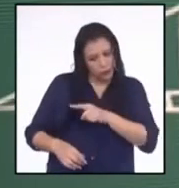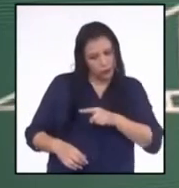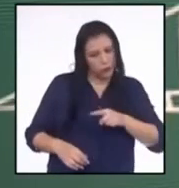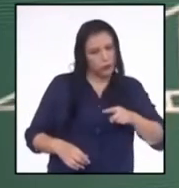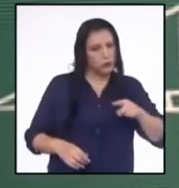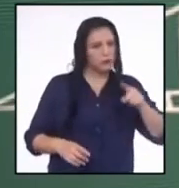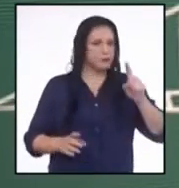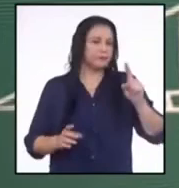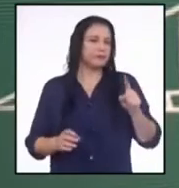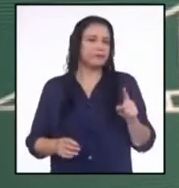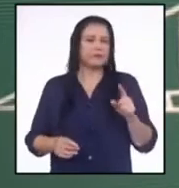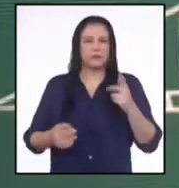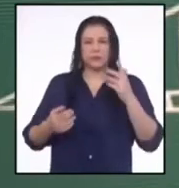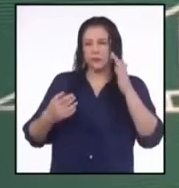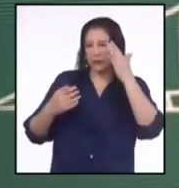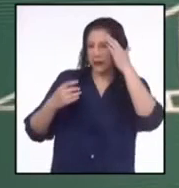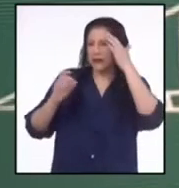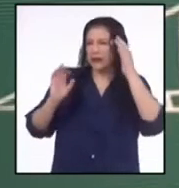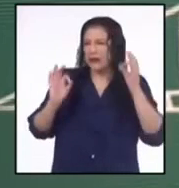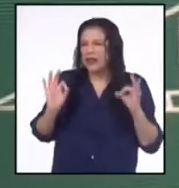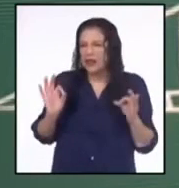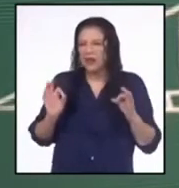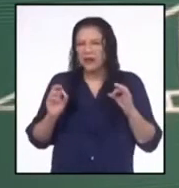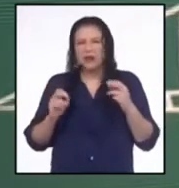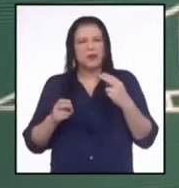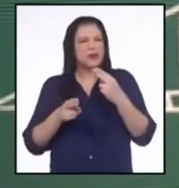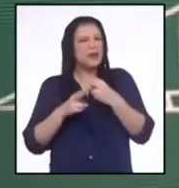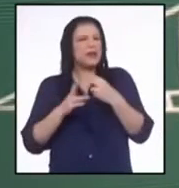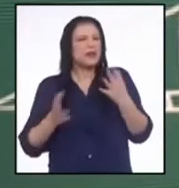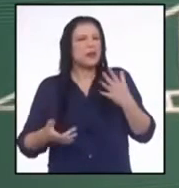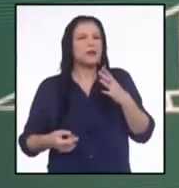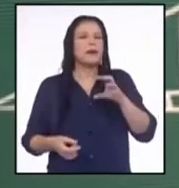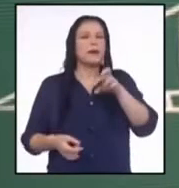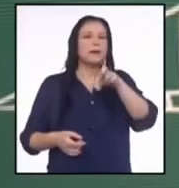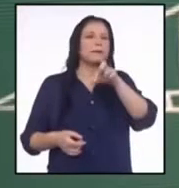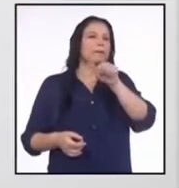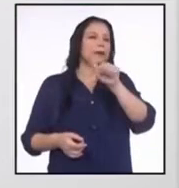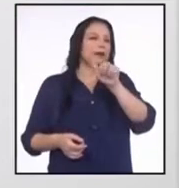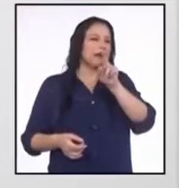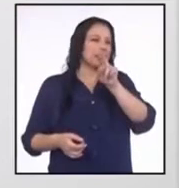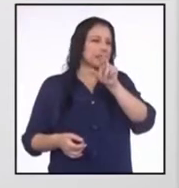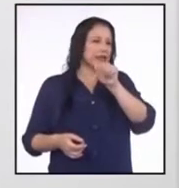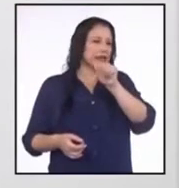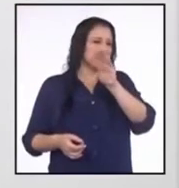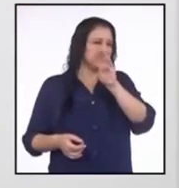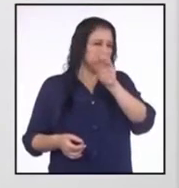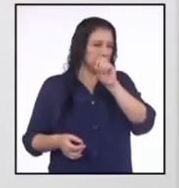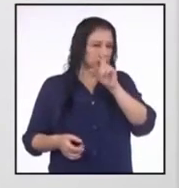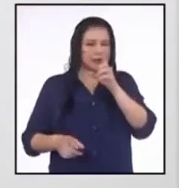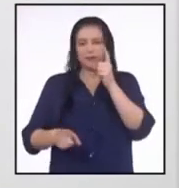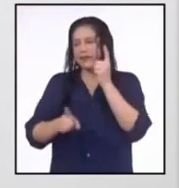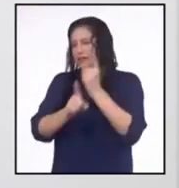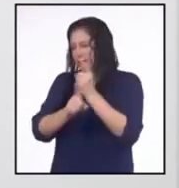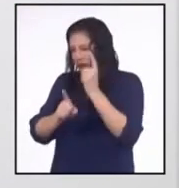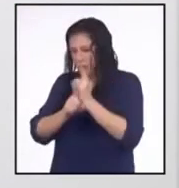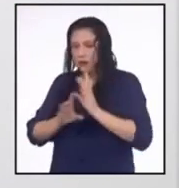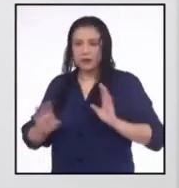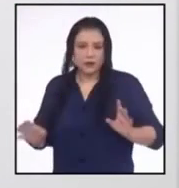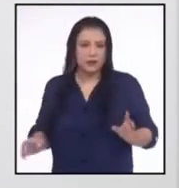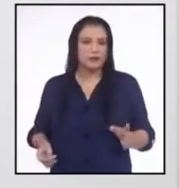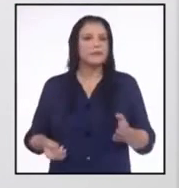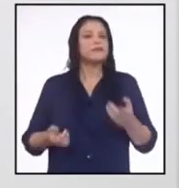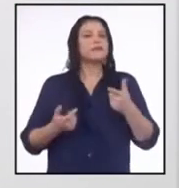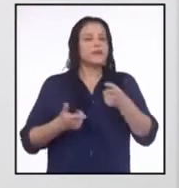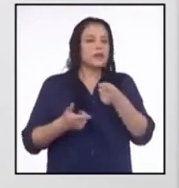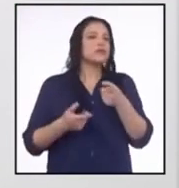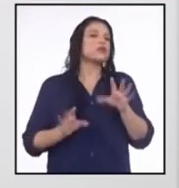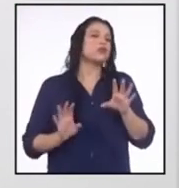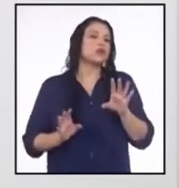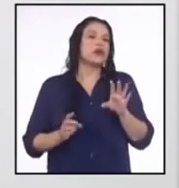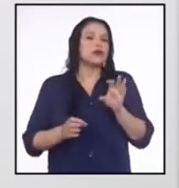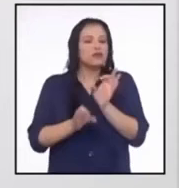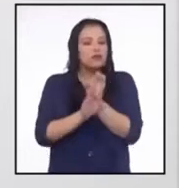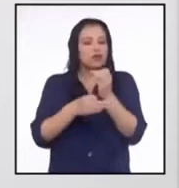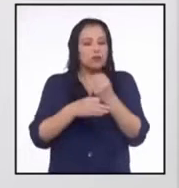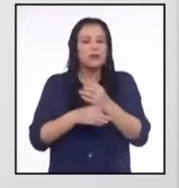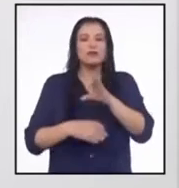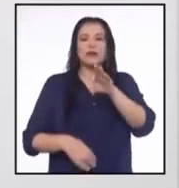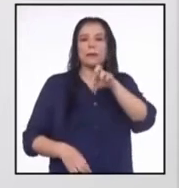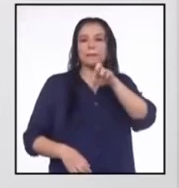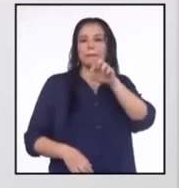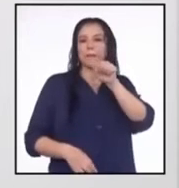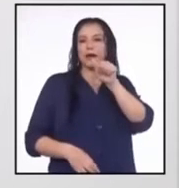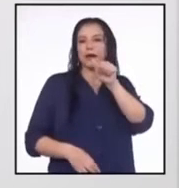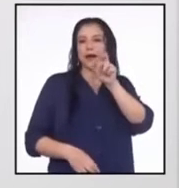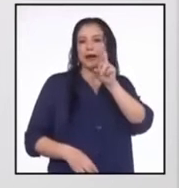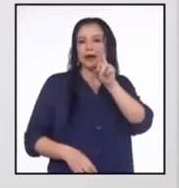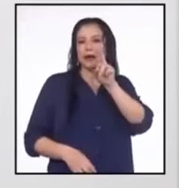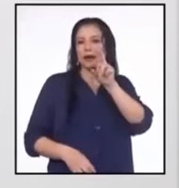arriba. Estoy casi seguro de que se trata de la forma de una parábola. Eso es correcto, Junior. Se trata de la forma de una